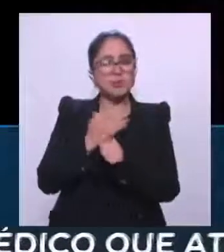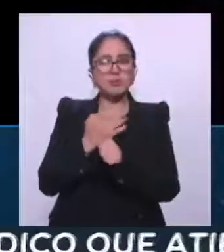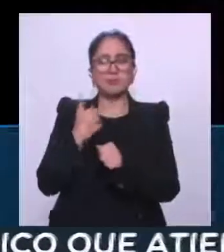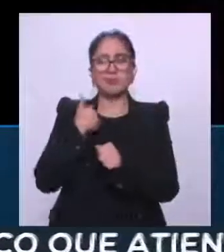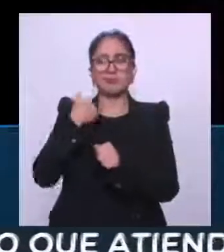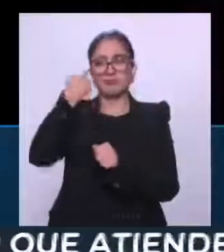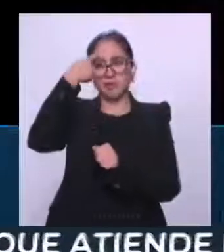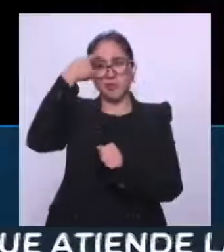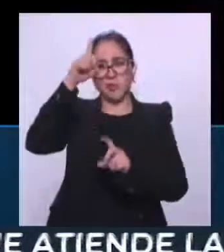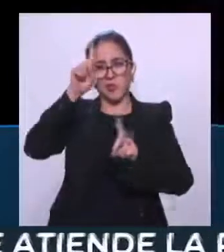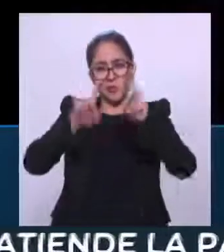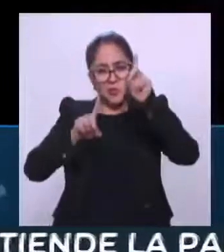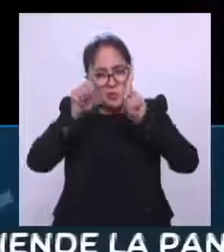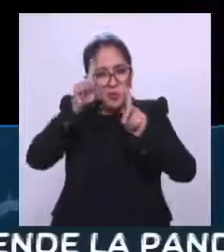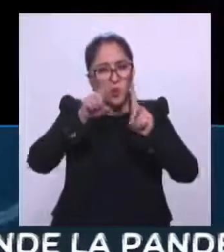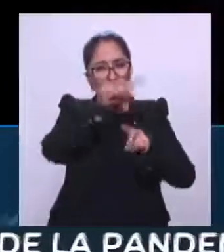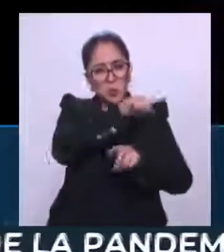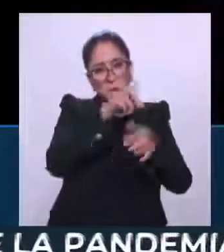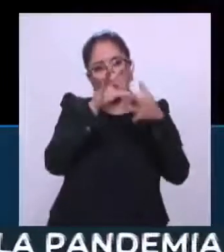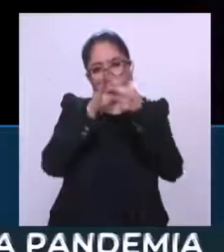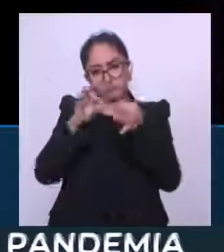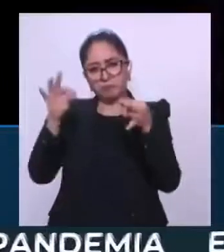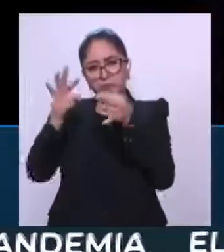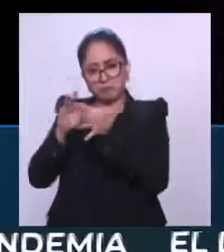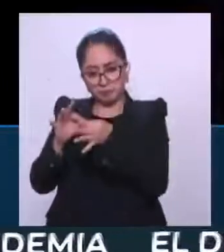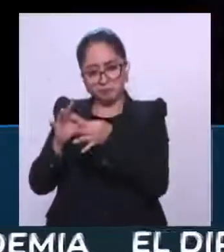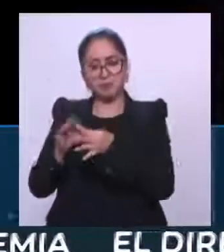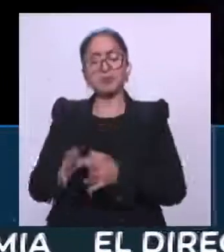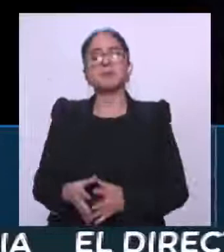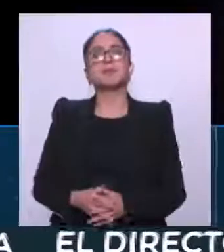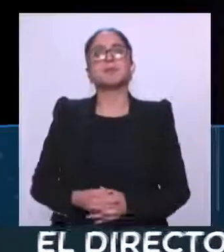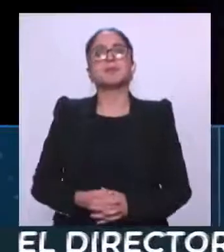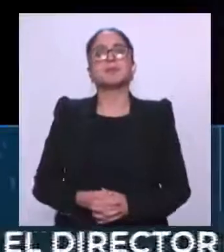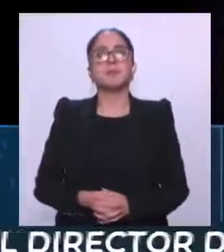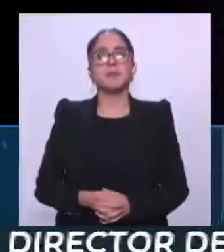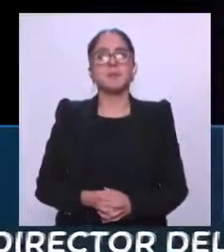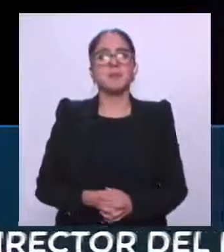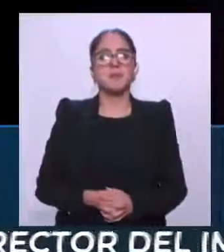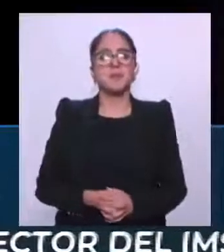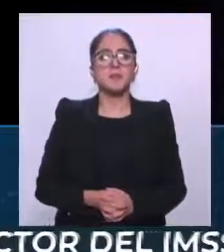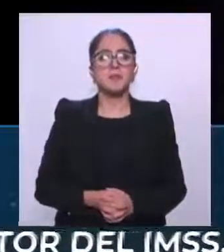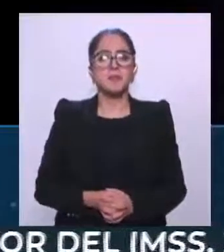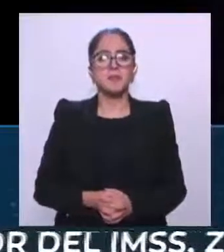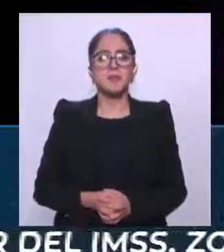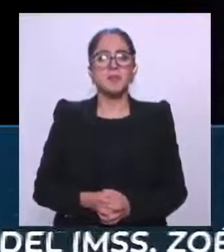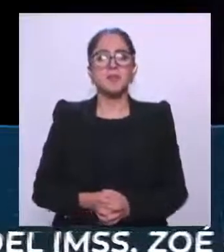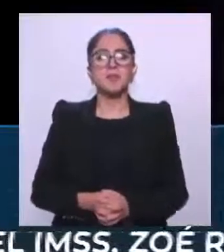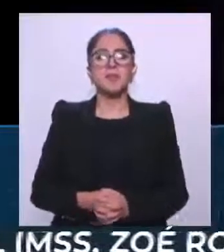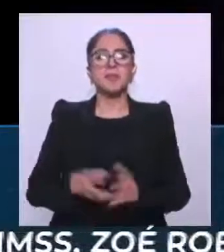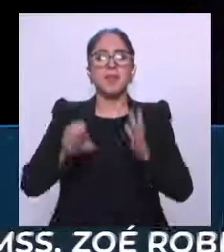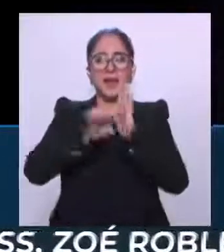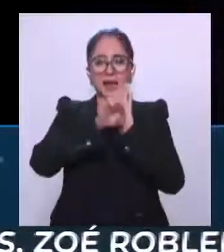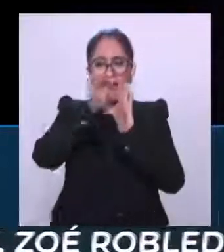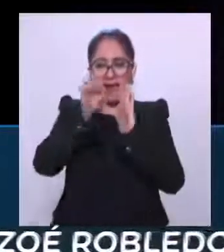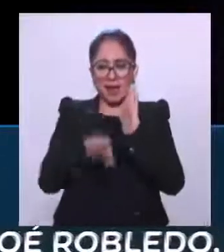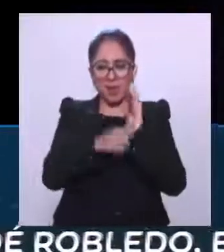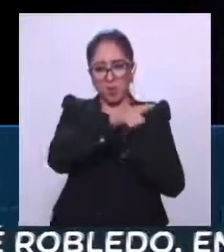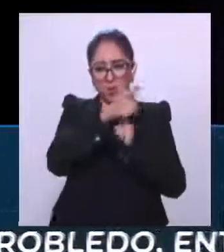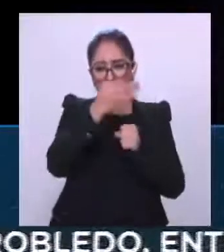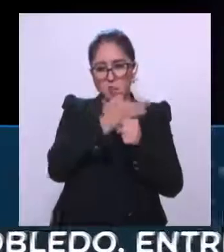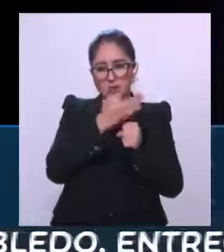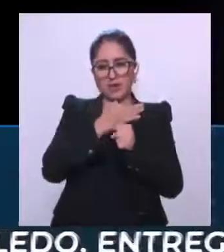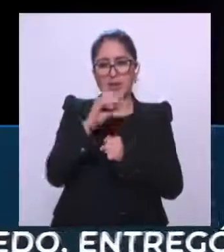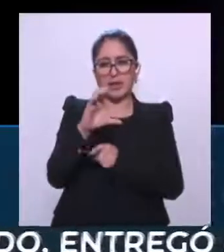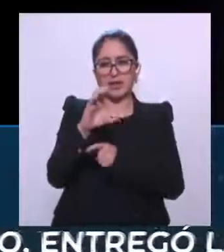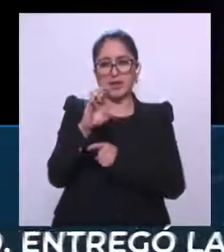toda esta explicación que estás dando, Ángel. Por un lado, está esta declaración de SENACE en donde dice, en